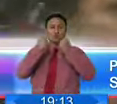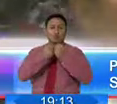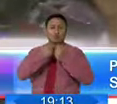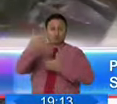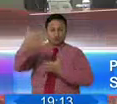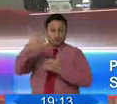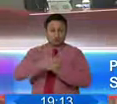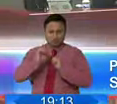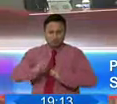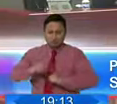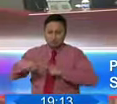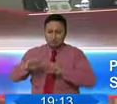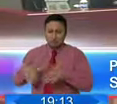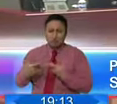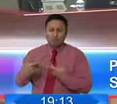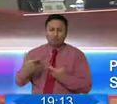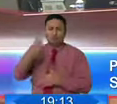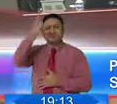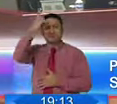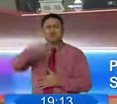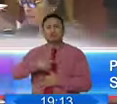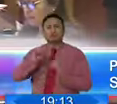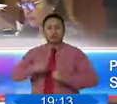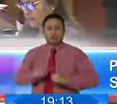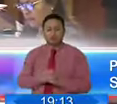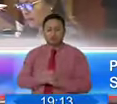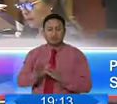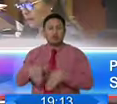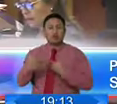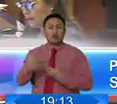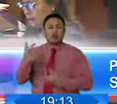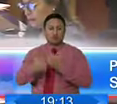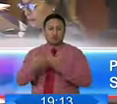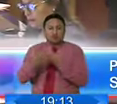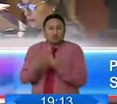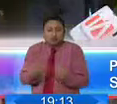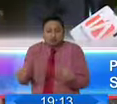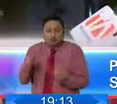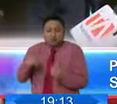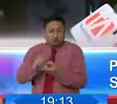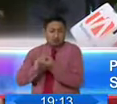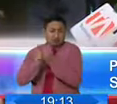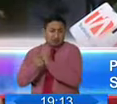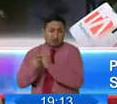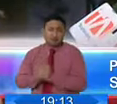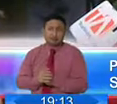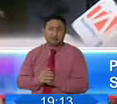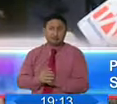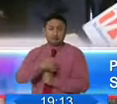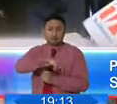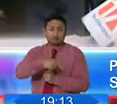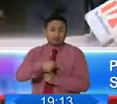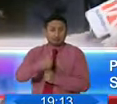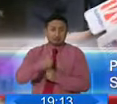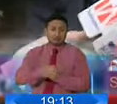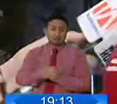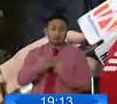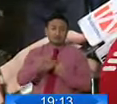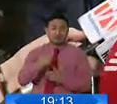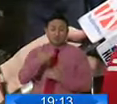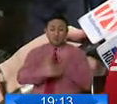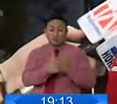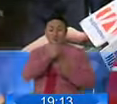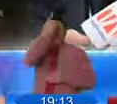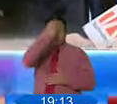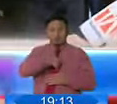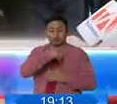que se tome una decisión definitiva y buscar el camino de una posible reestructuración. Nosotros trataremos en lo posible de que la decisión que tomemos